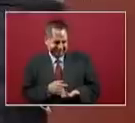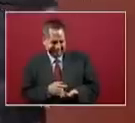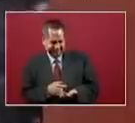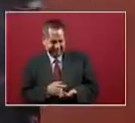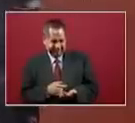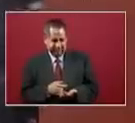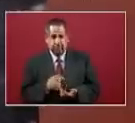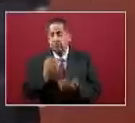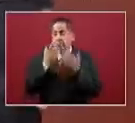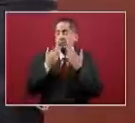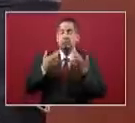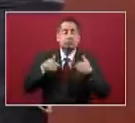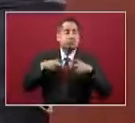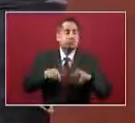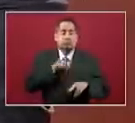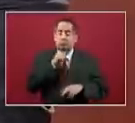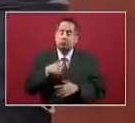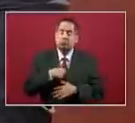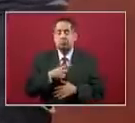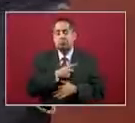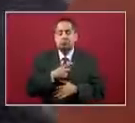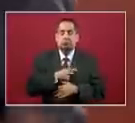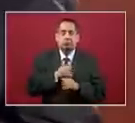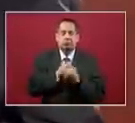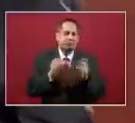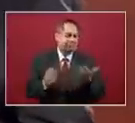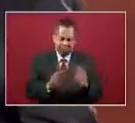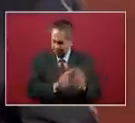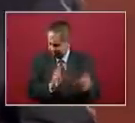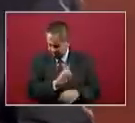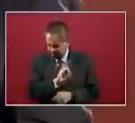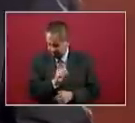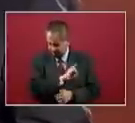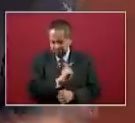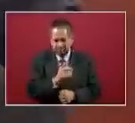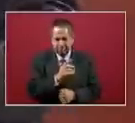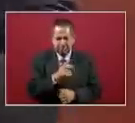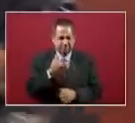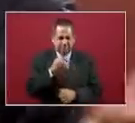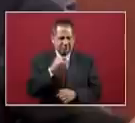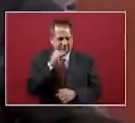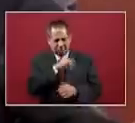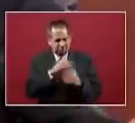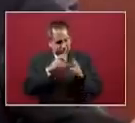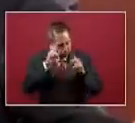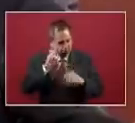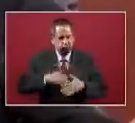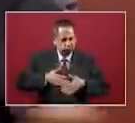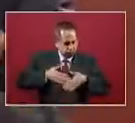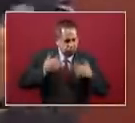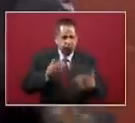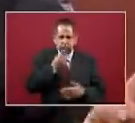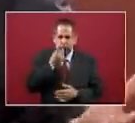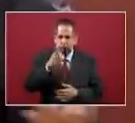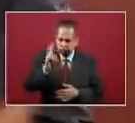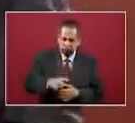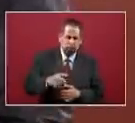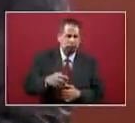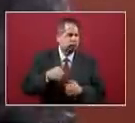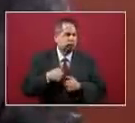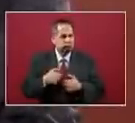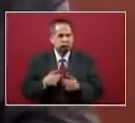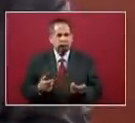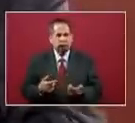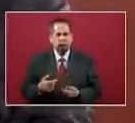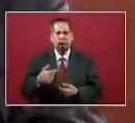No represento a nadie. No. Además, es mejor decir,